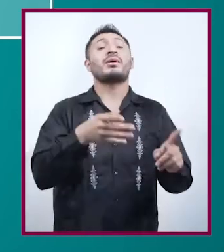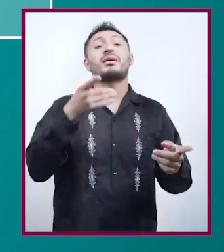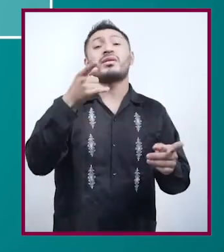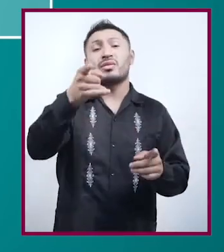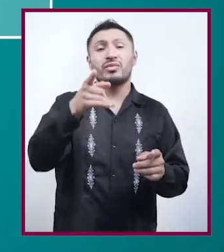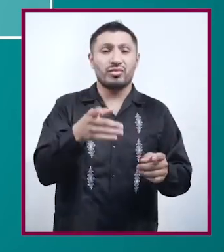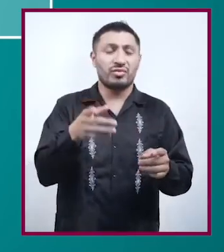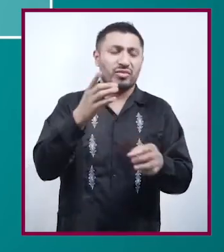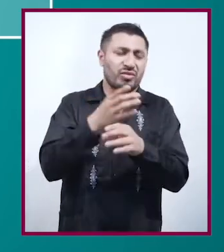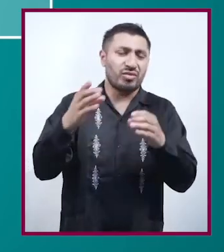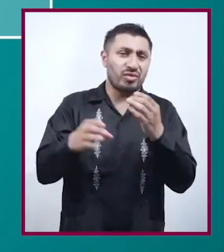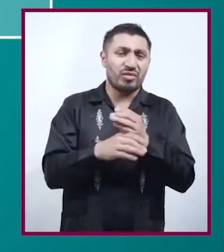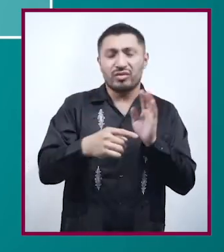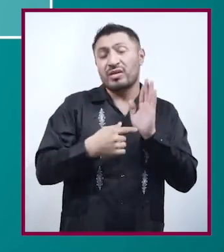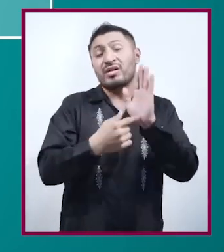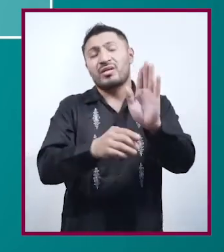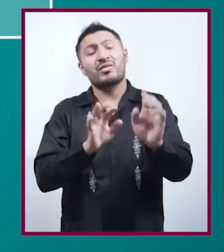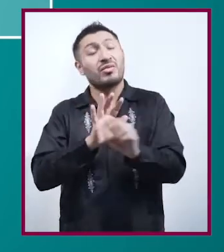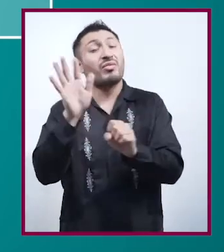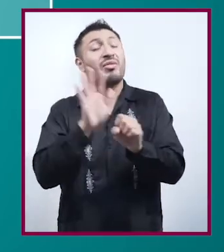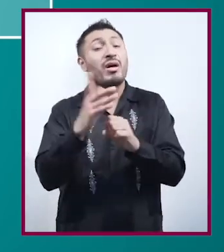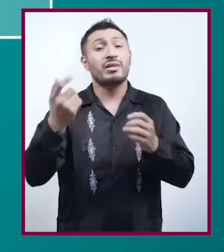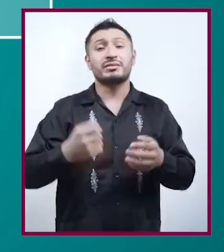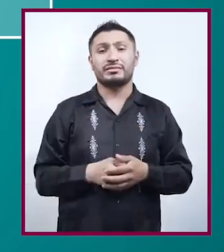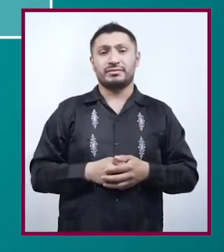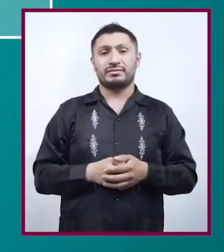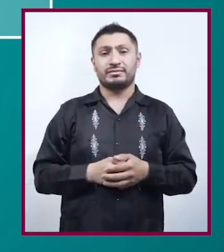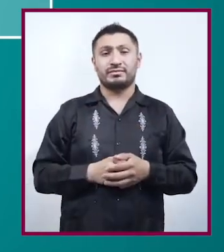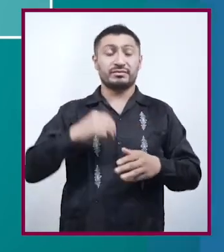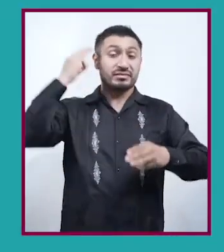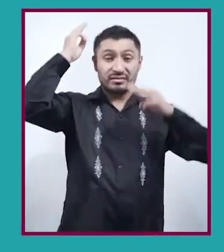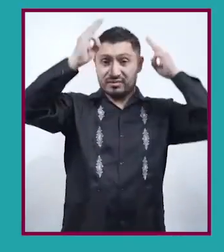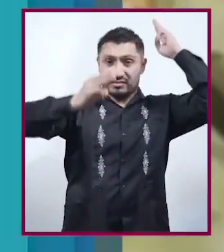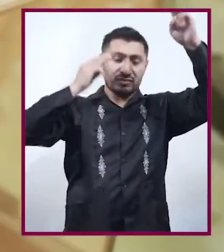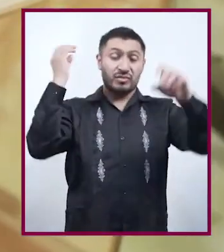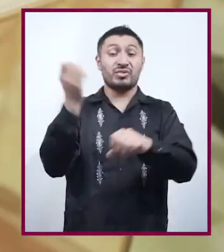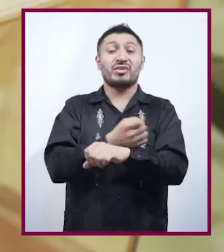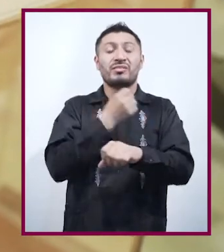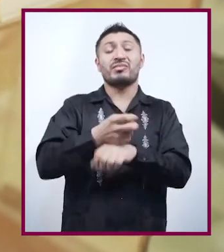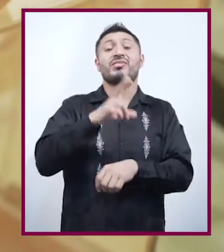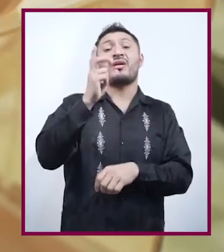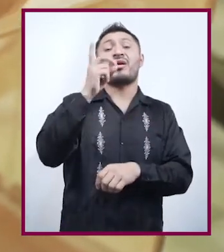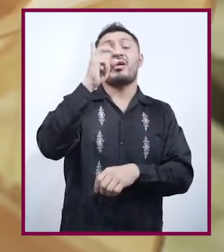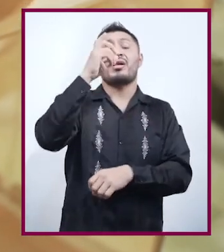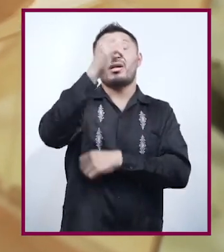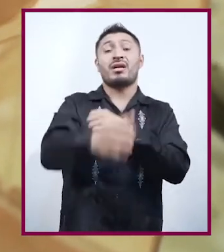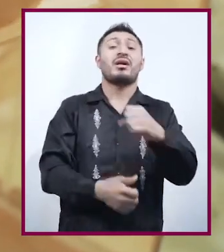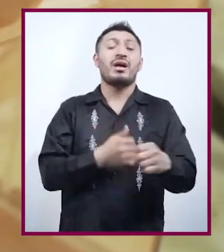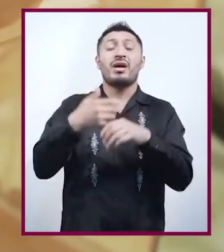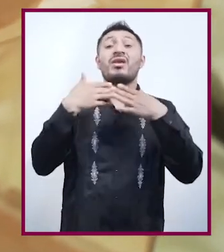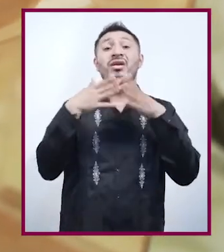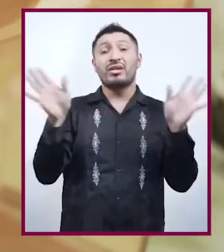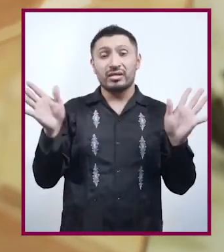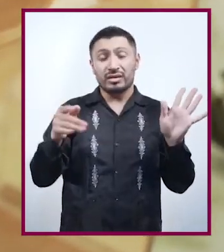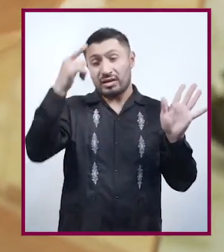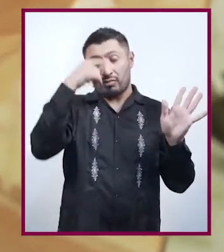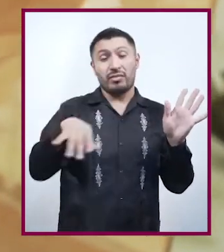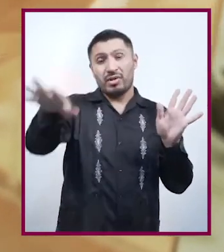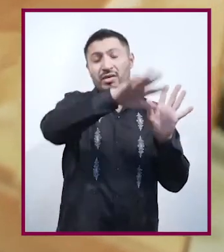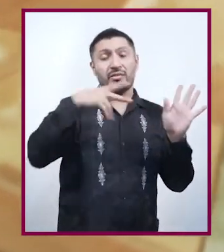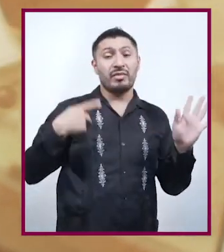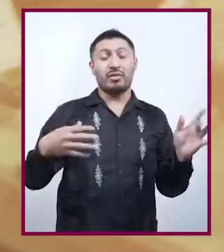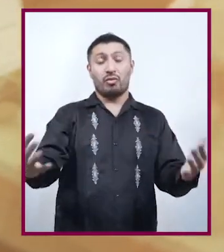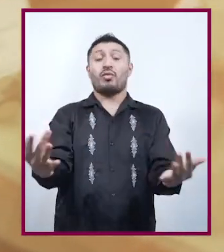museo, su razón de ser y qué piezas interesantes nos puede enseñar? El Museo del Calzado tiene 30 años que abrió